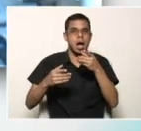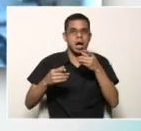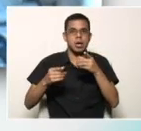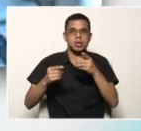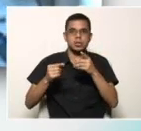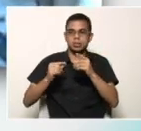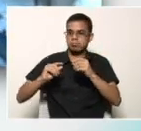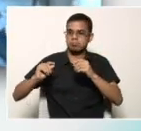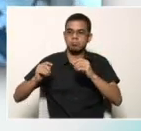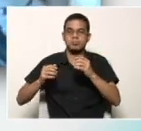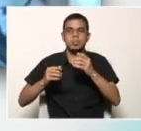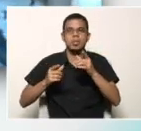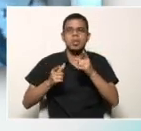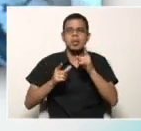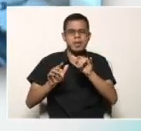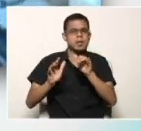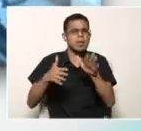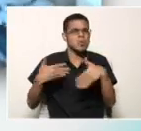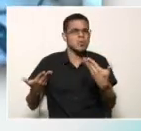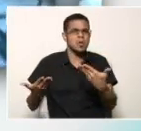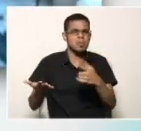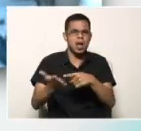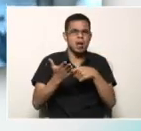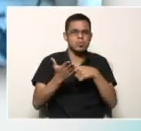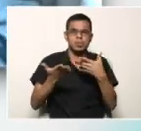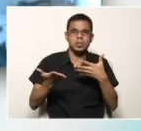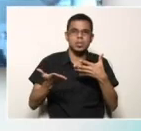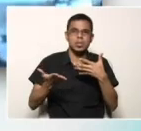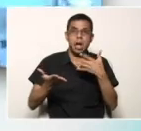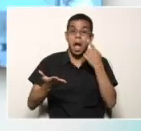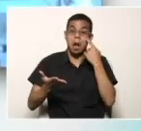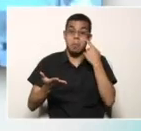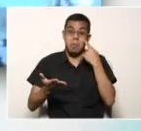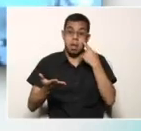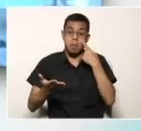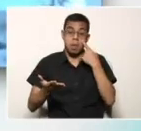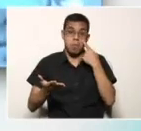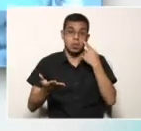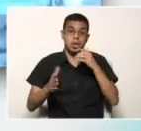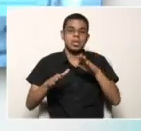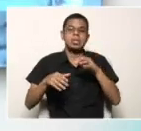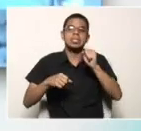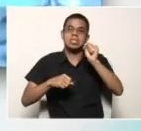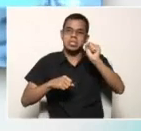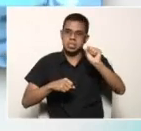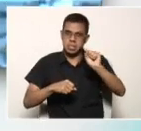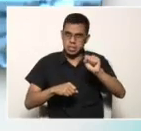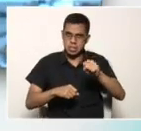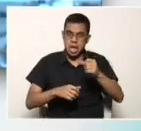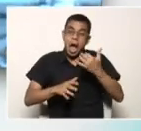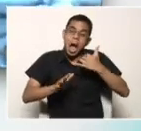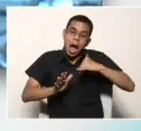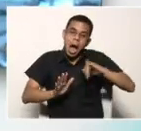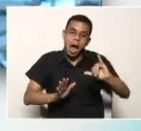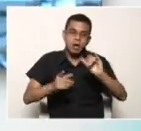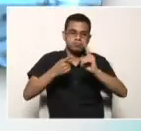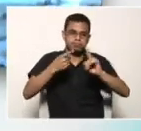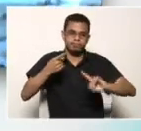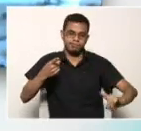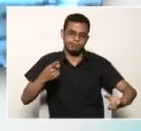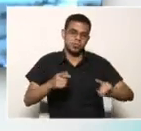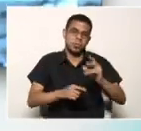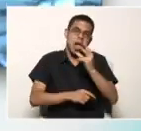parte lateral. Él me va a mostrar la continuidad de corriente que hay desde la alimentación hasta la placa de